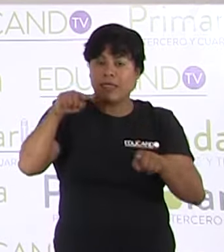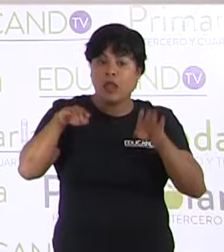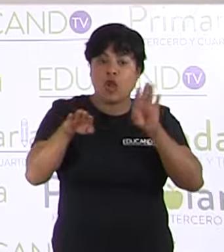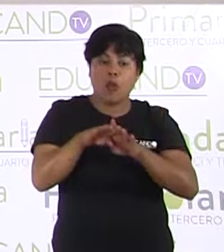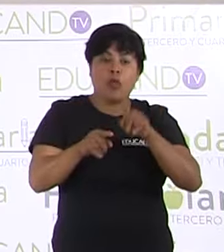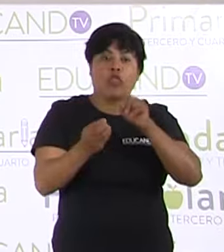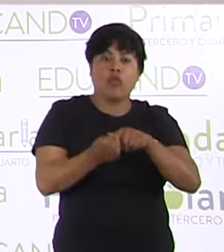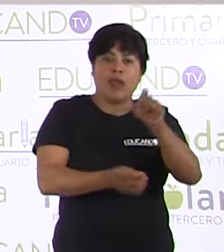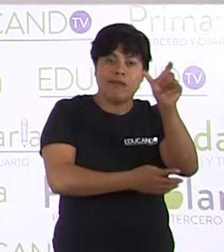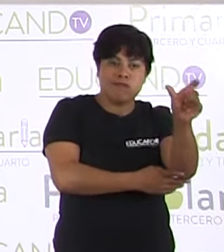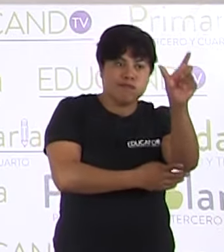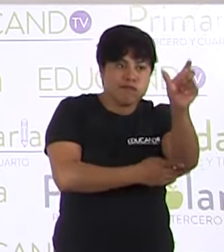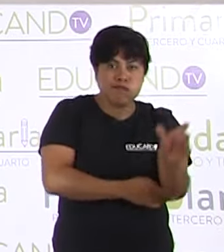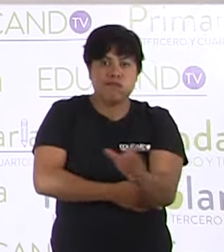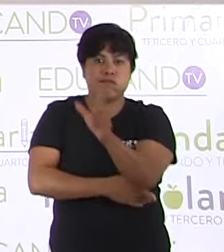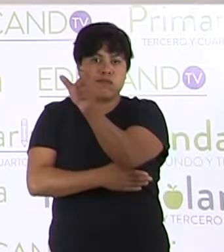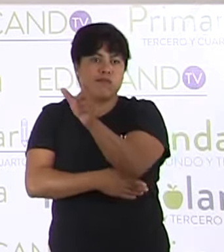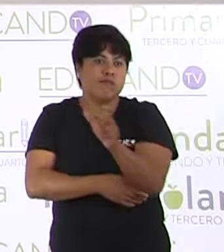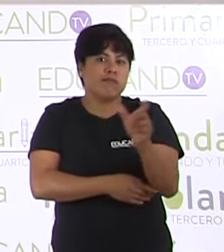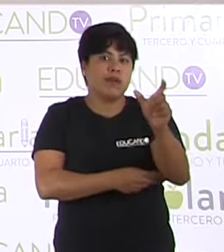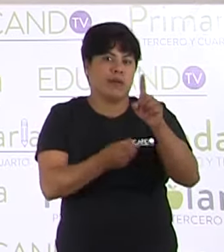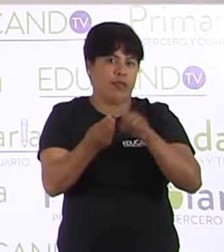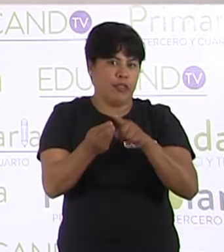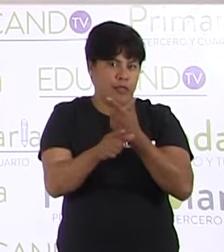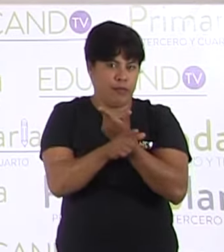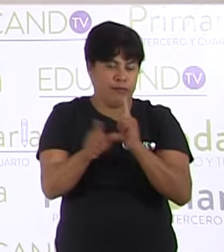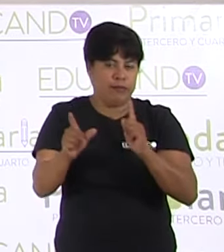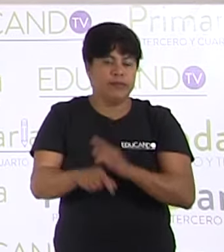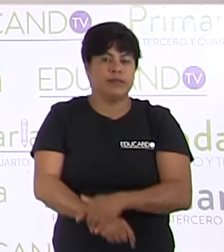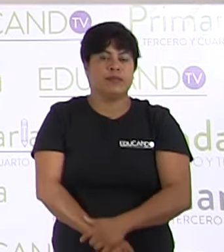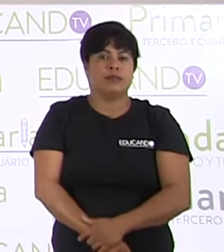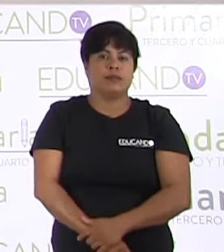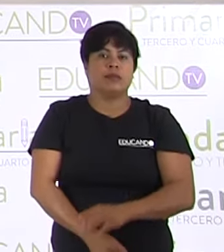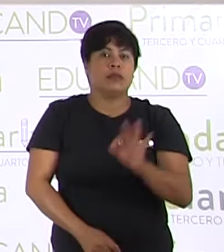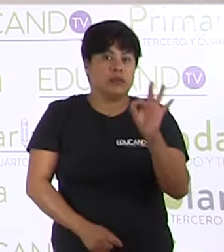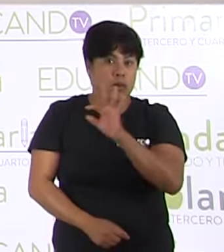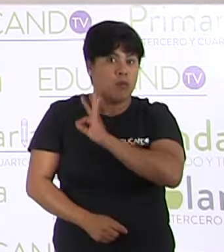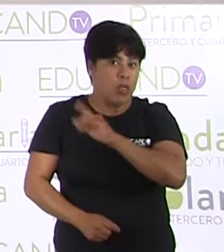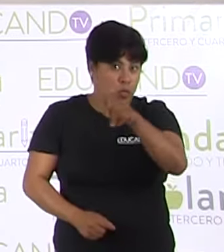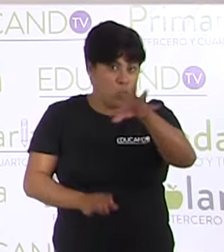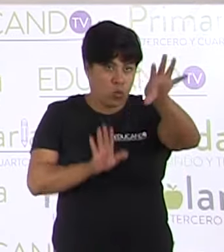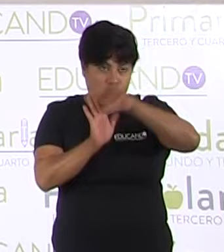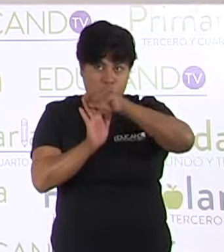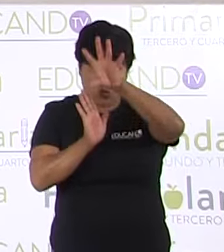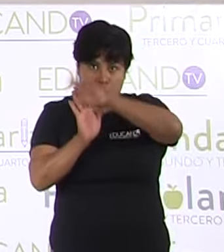posición en la recta numérica Espero que hayan